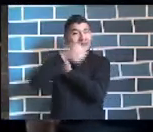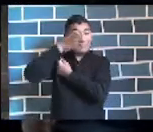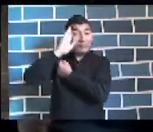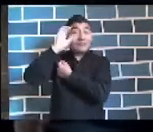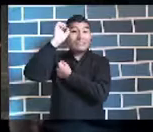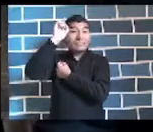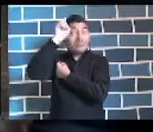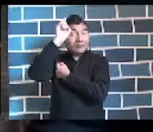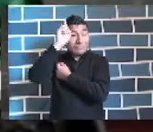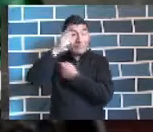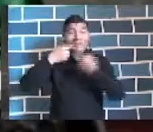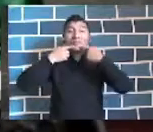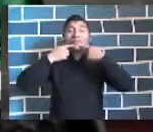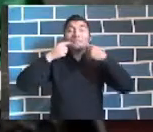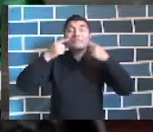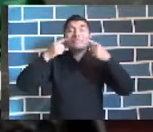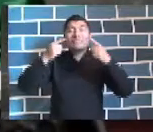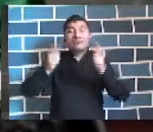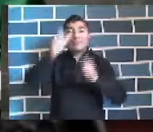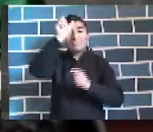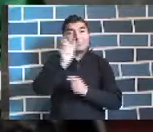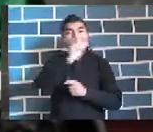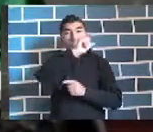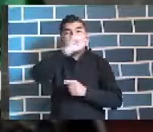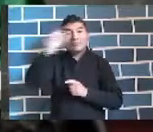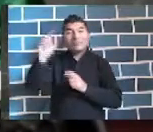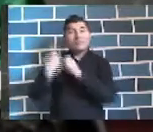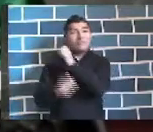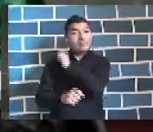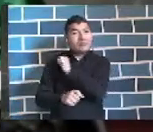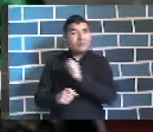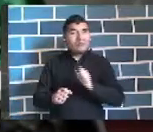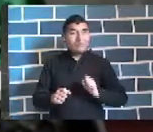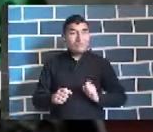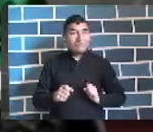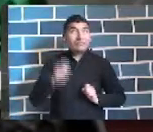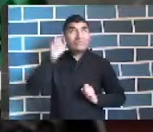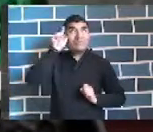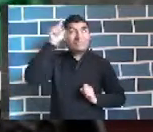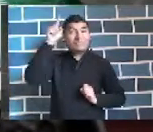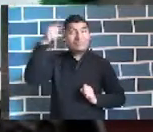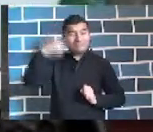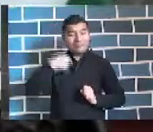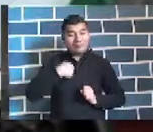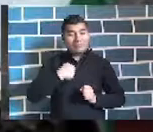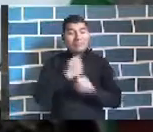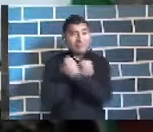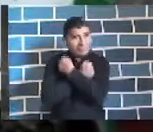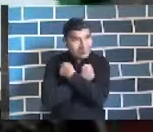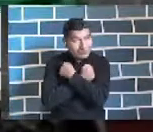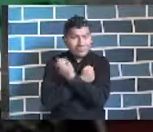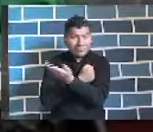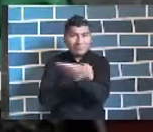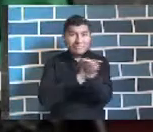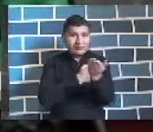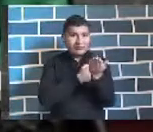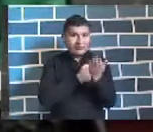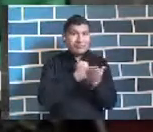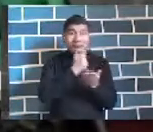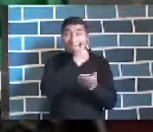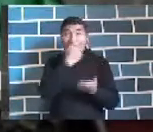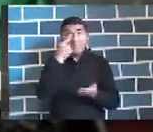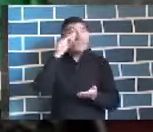Dios manifestado en la cruz del Señor, que nos ama. Fijos los ojos en